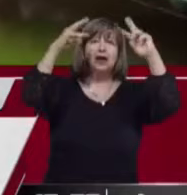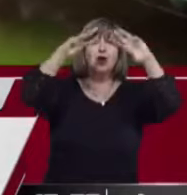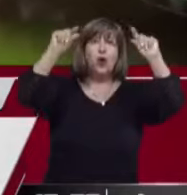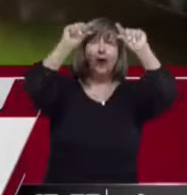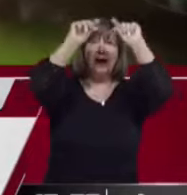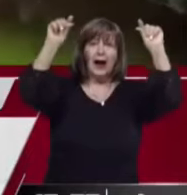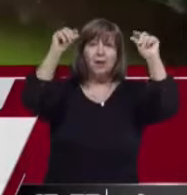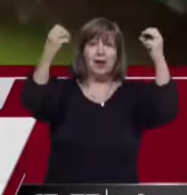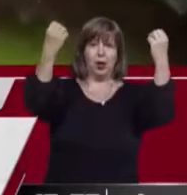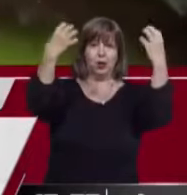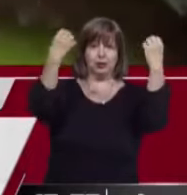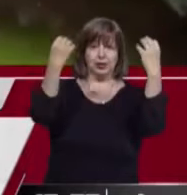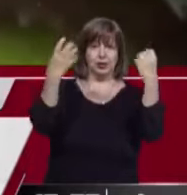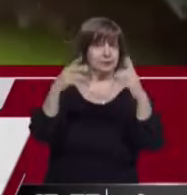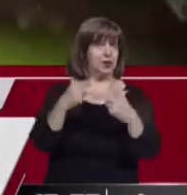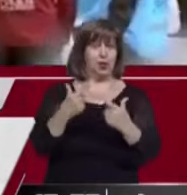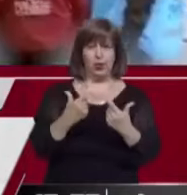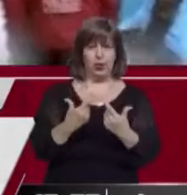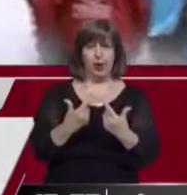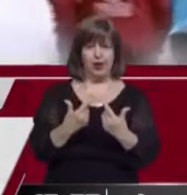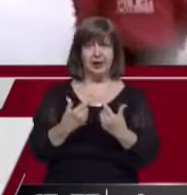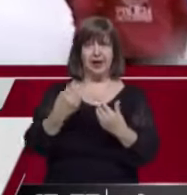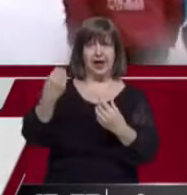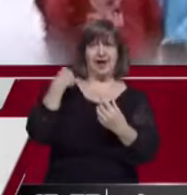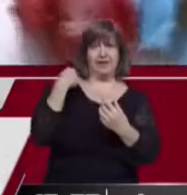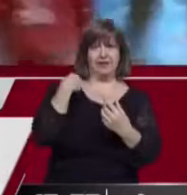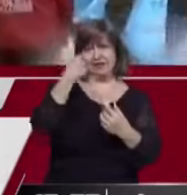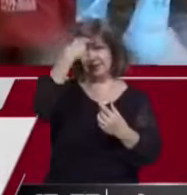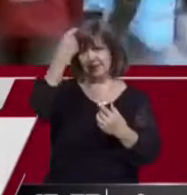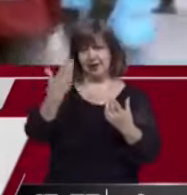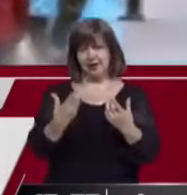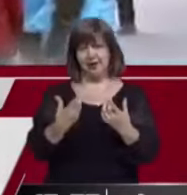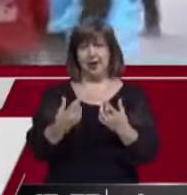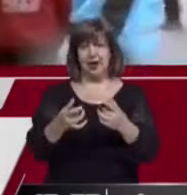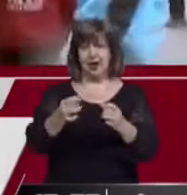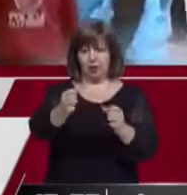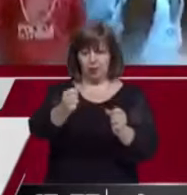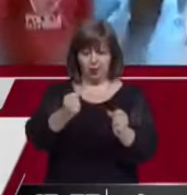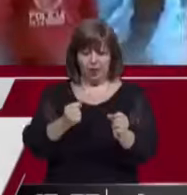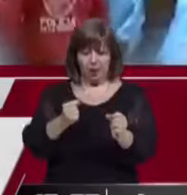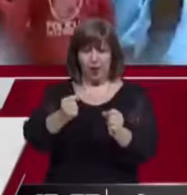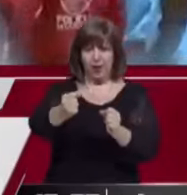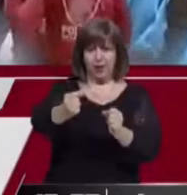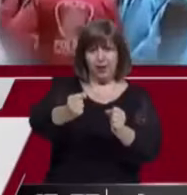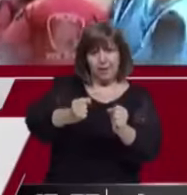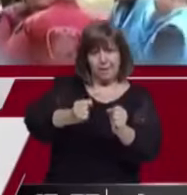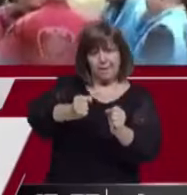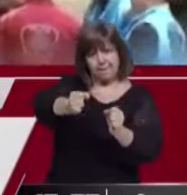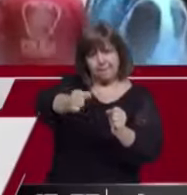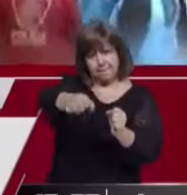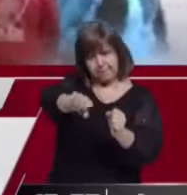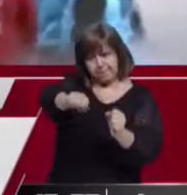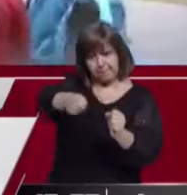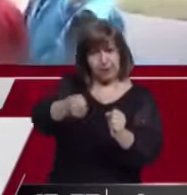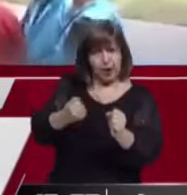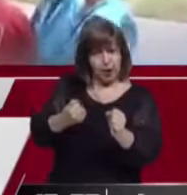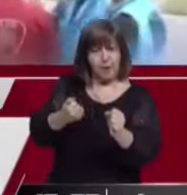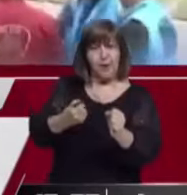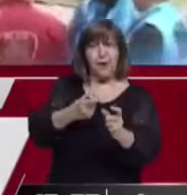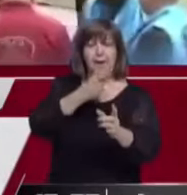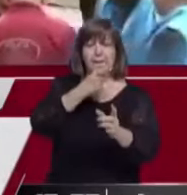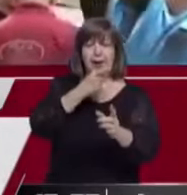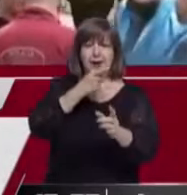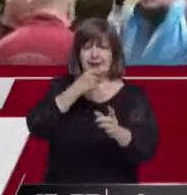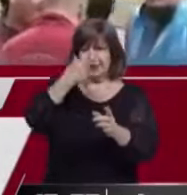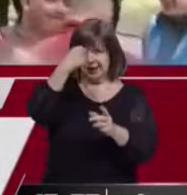al no andar las señales para que circulen los trenes todo tiene que hacerse de manera manual entonces una versión que está circulando es que al salir